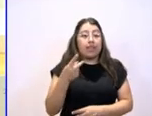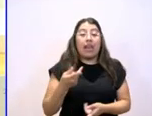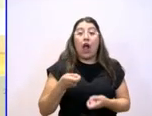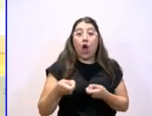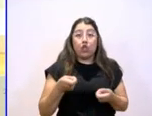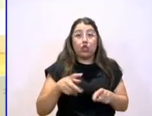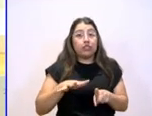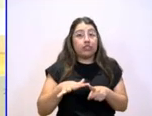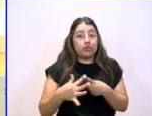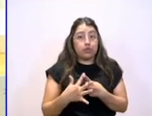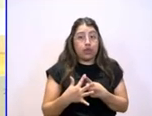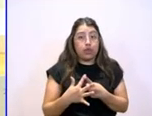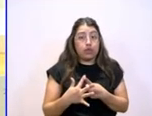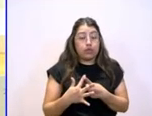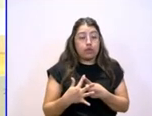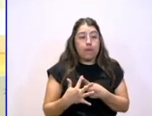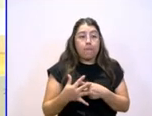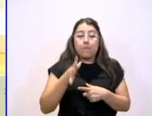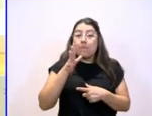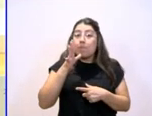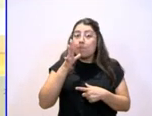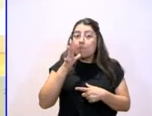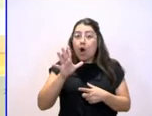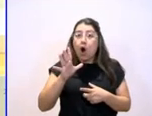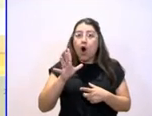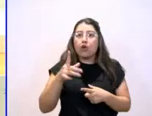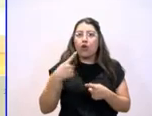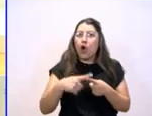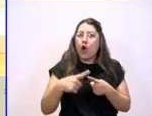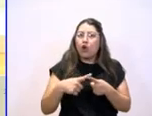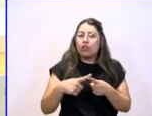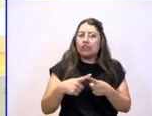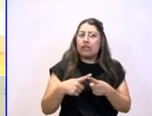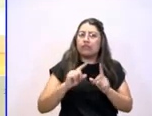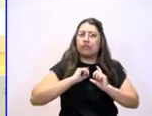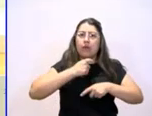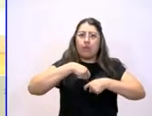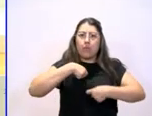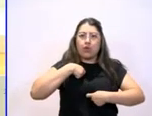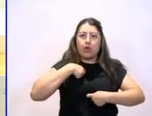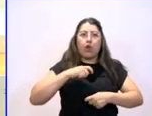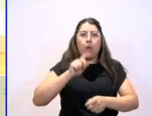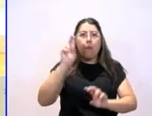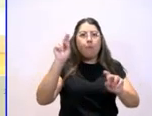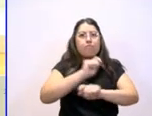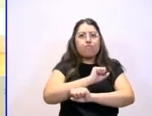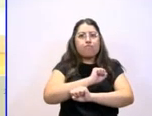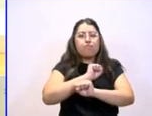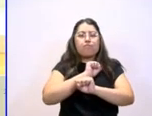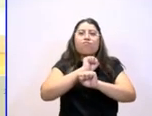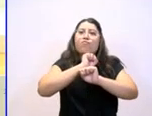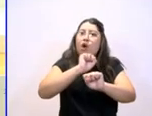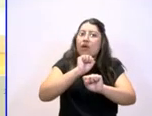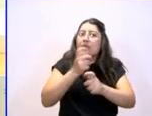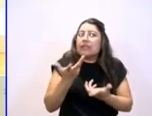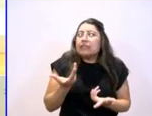está ocurriendo, porque lo que implica esa actuación no es otra cosa, señora presidenta, que